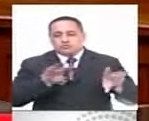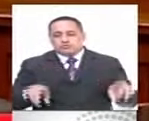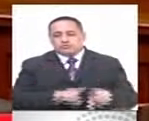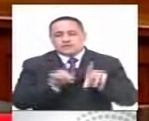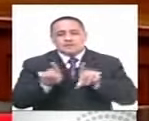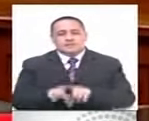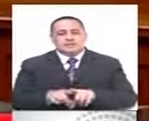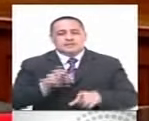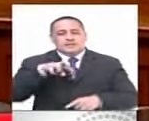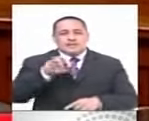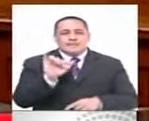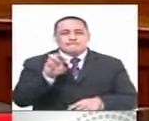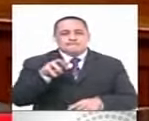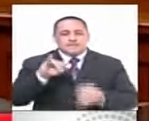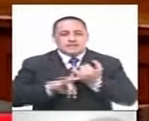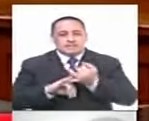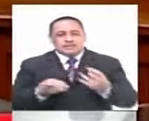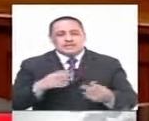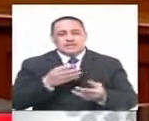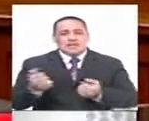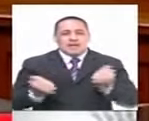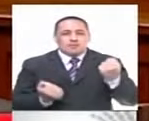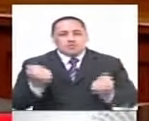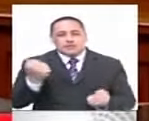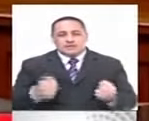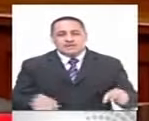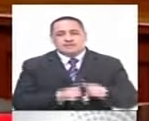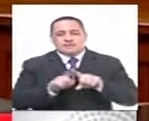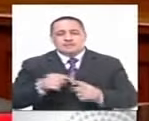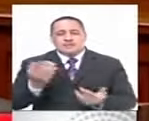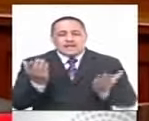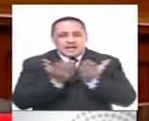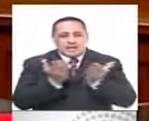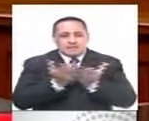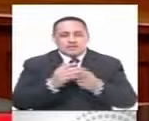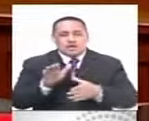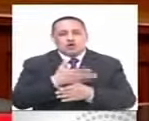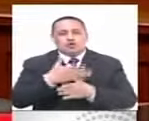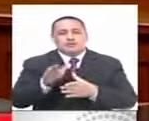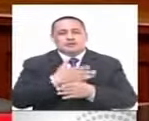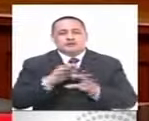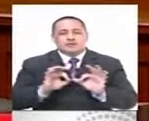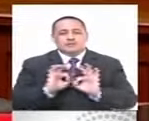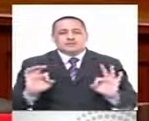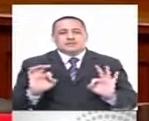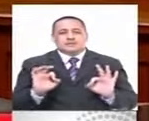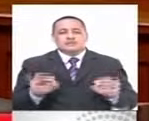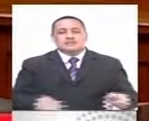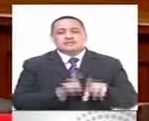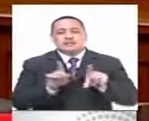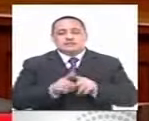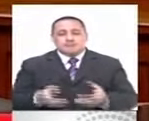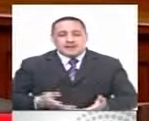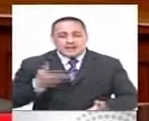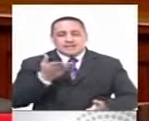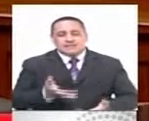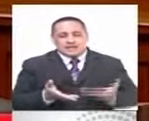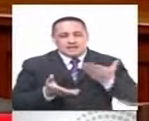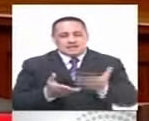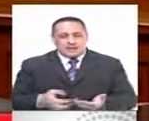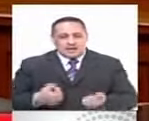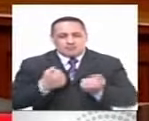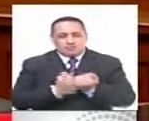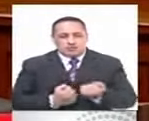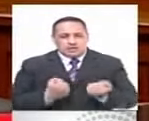las pymes, la movilidad académica y la cooperación sanitaria, y para contribuir forjando